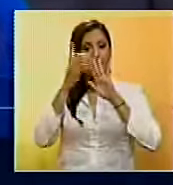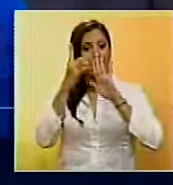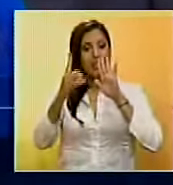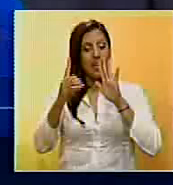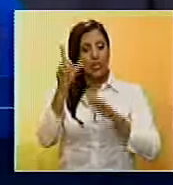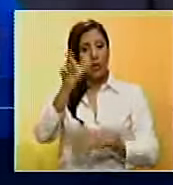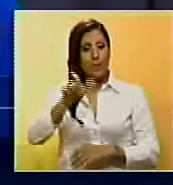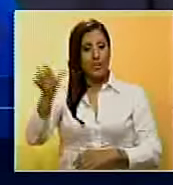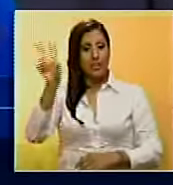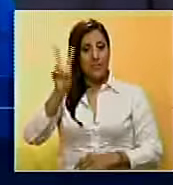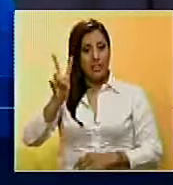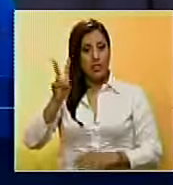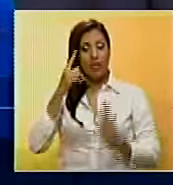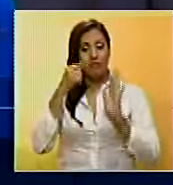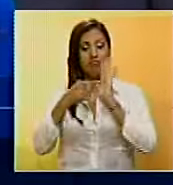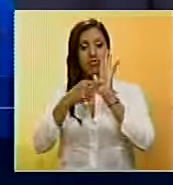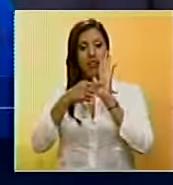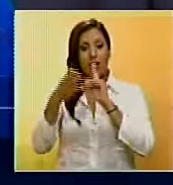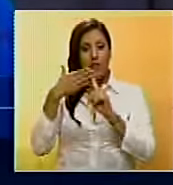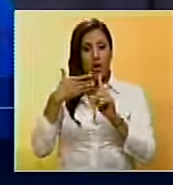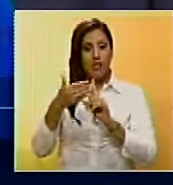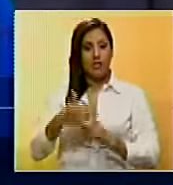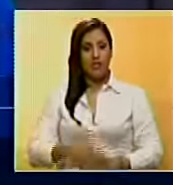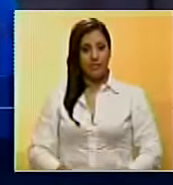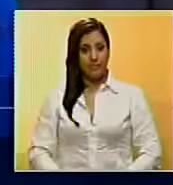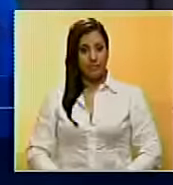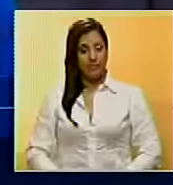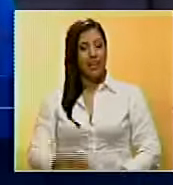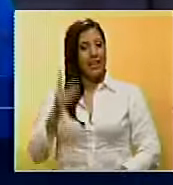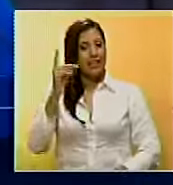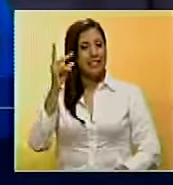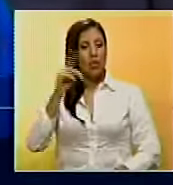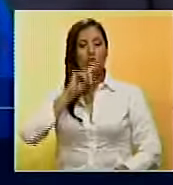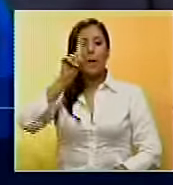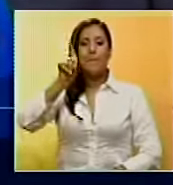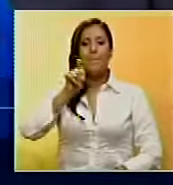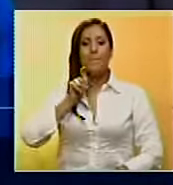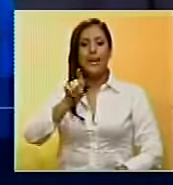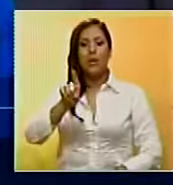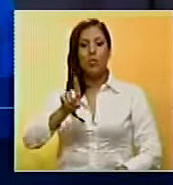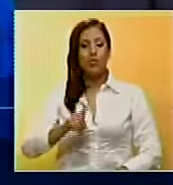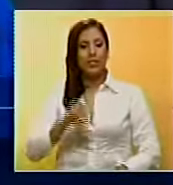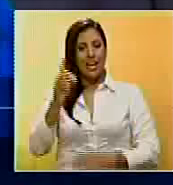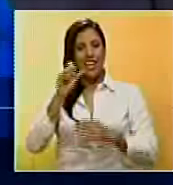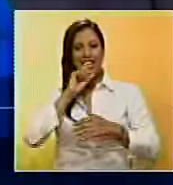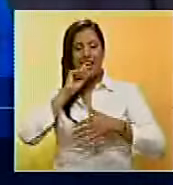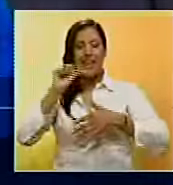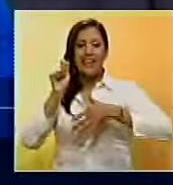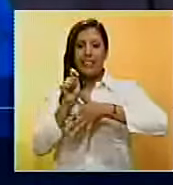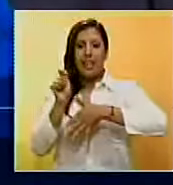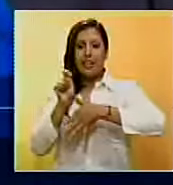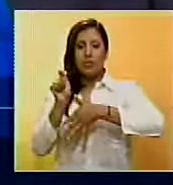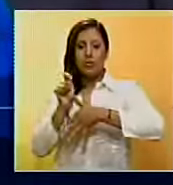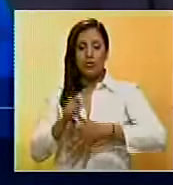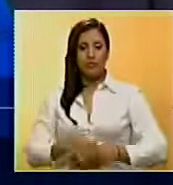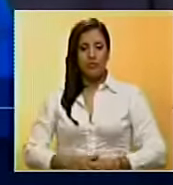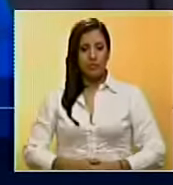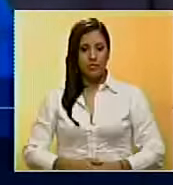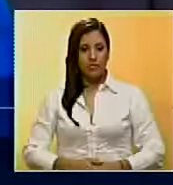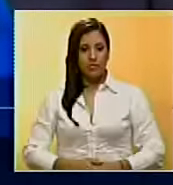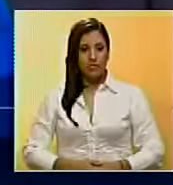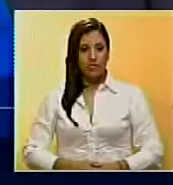derechos de Venezuela frente a esta agresión. Segunda pregunta, Rolando Segura, Telesur.